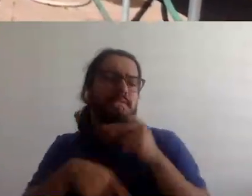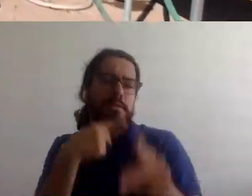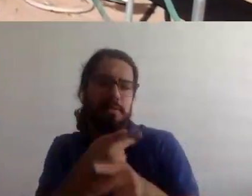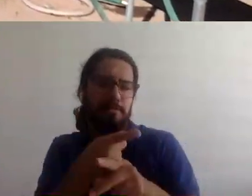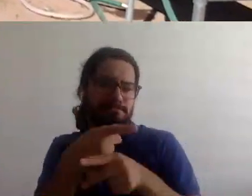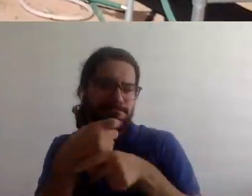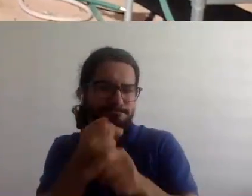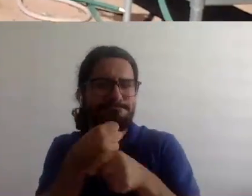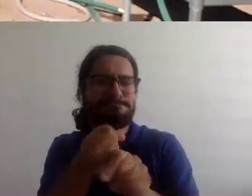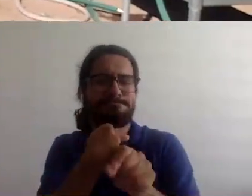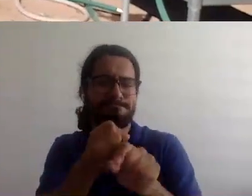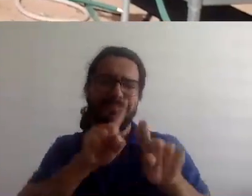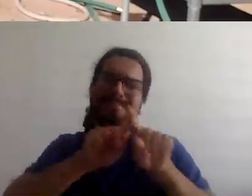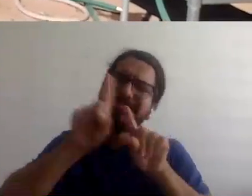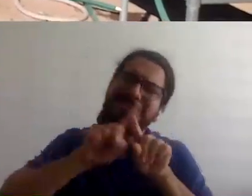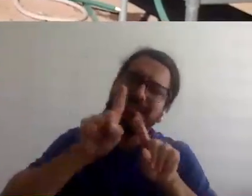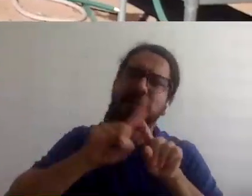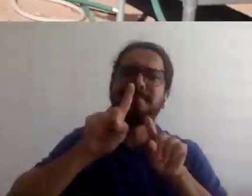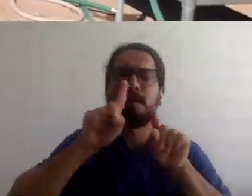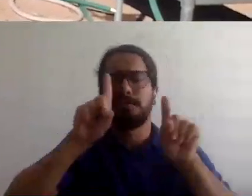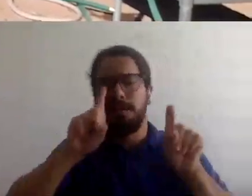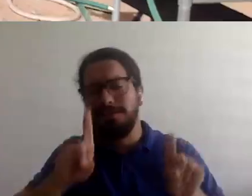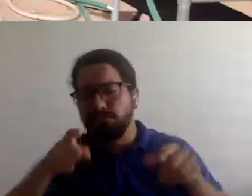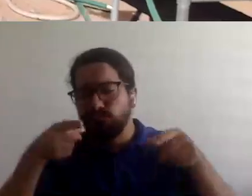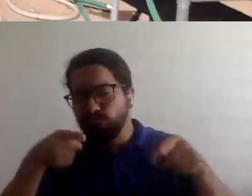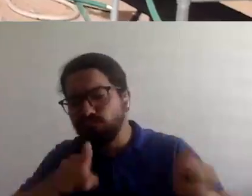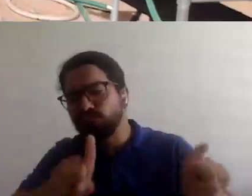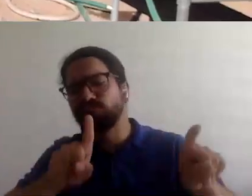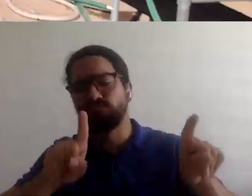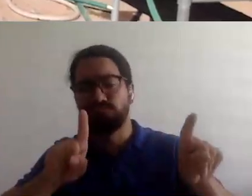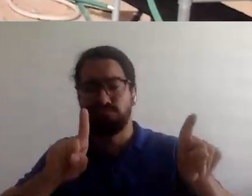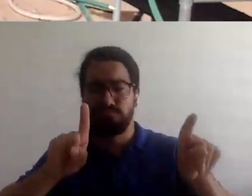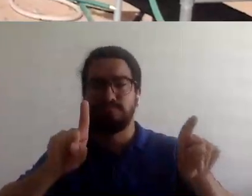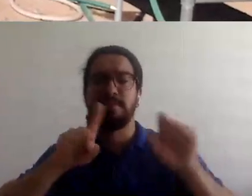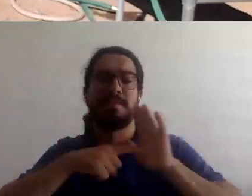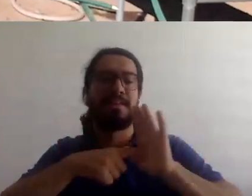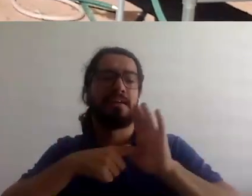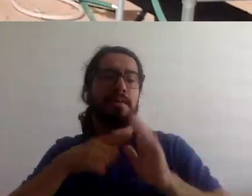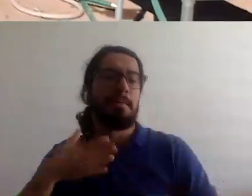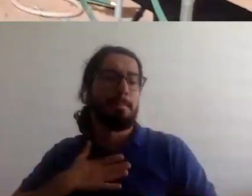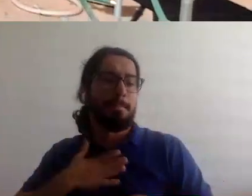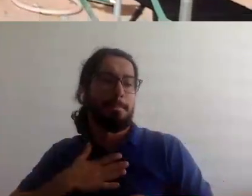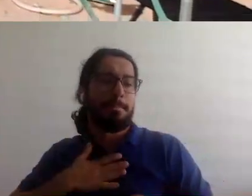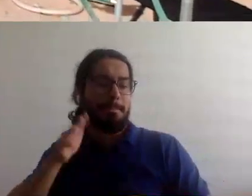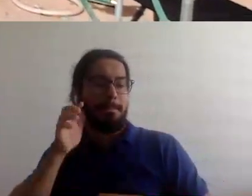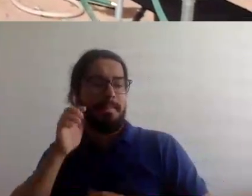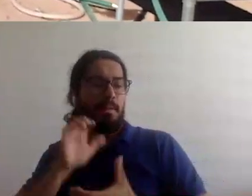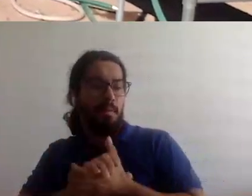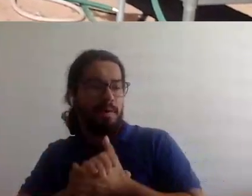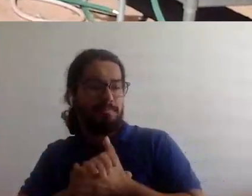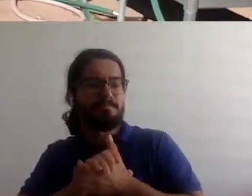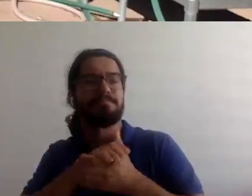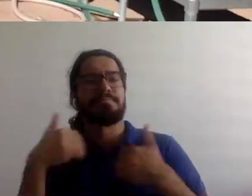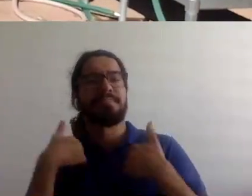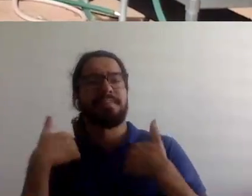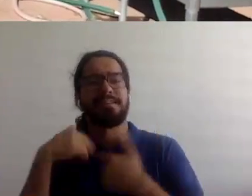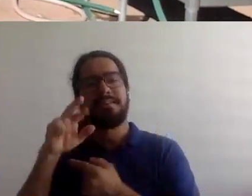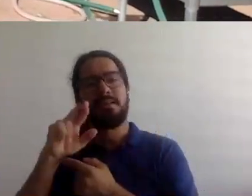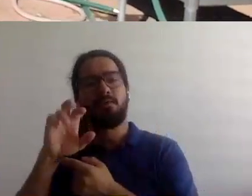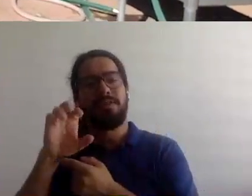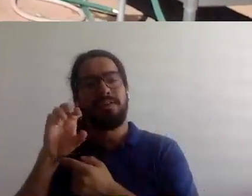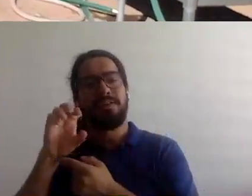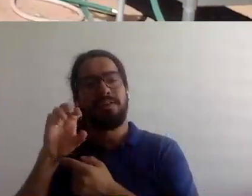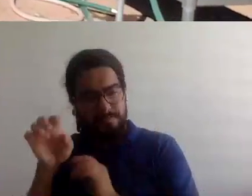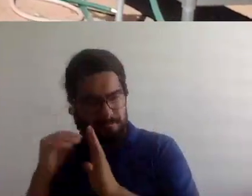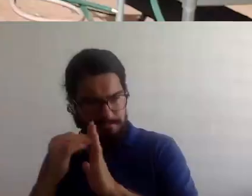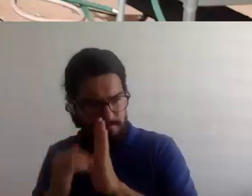que, por ejemplo, mi esposa hace una receta también de verdolaga, pero en lugar de hacer, por ejemplo, el que hacen de carne con